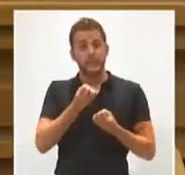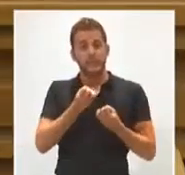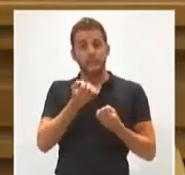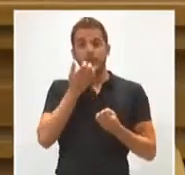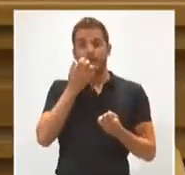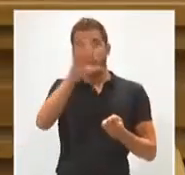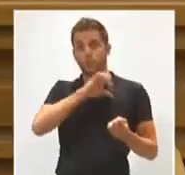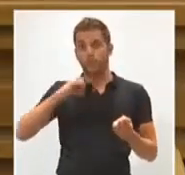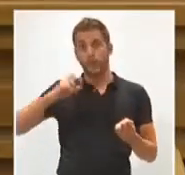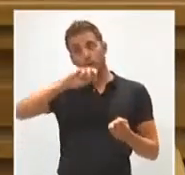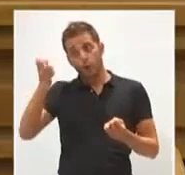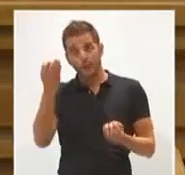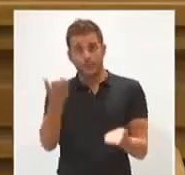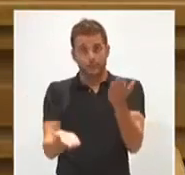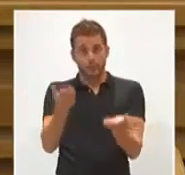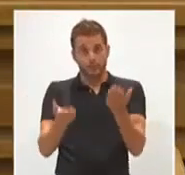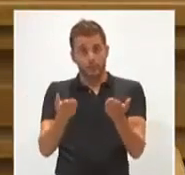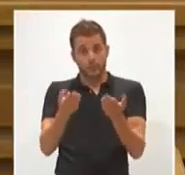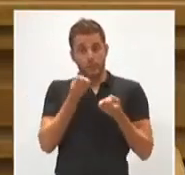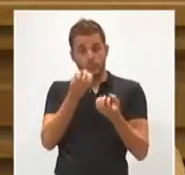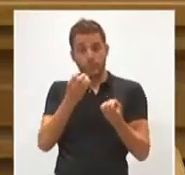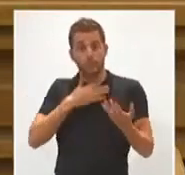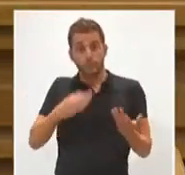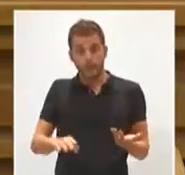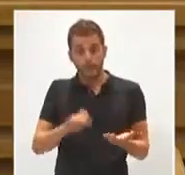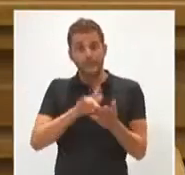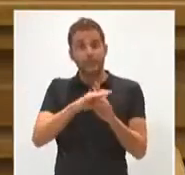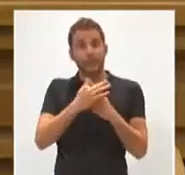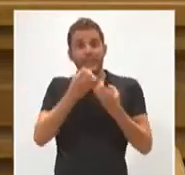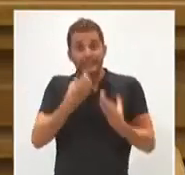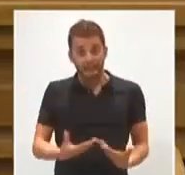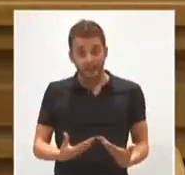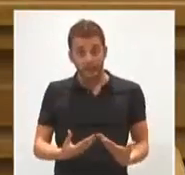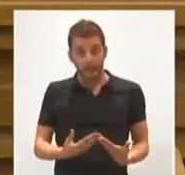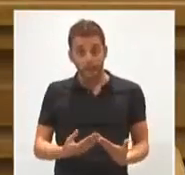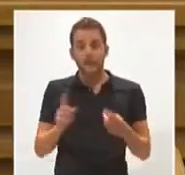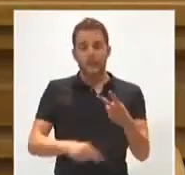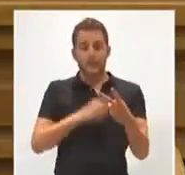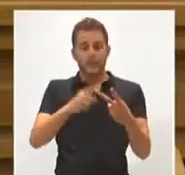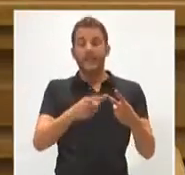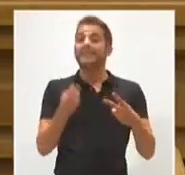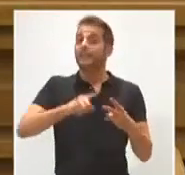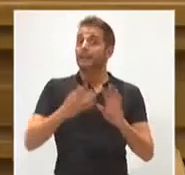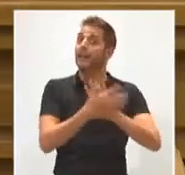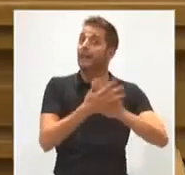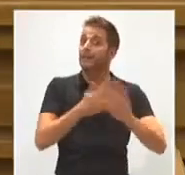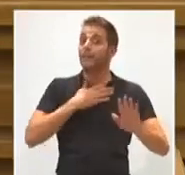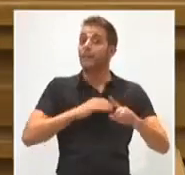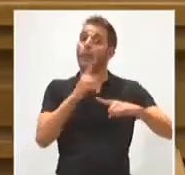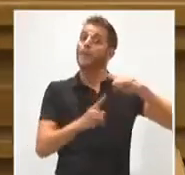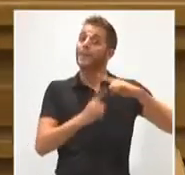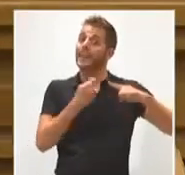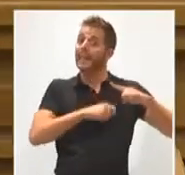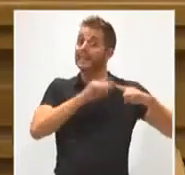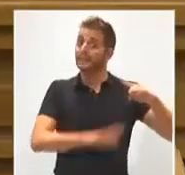de las autonomías como estamos en comparación con la media española que